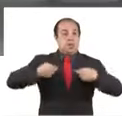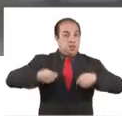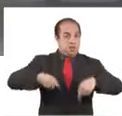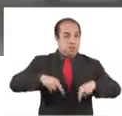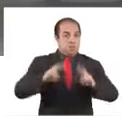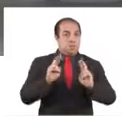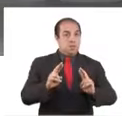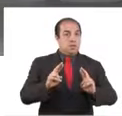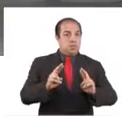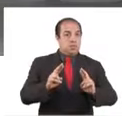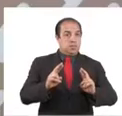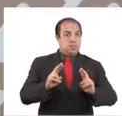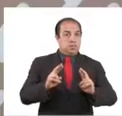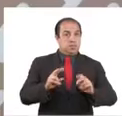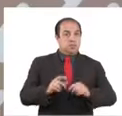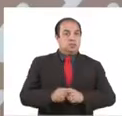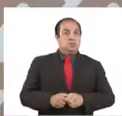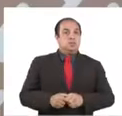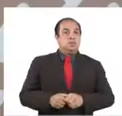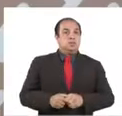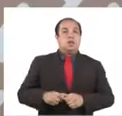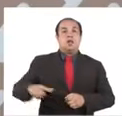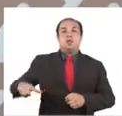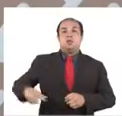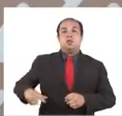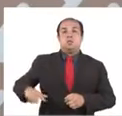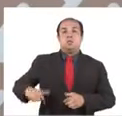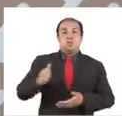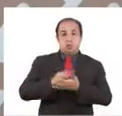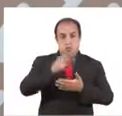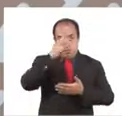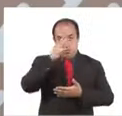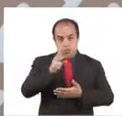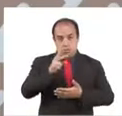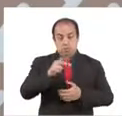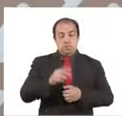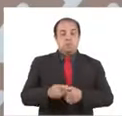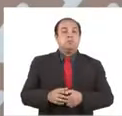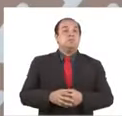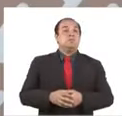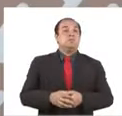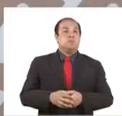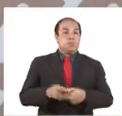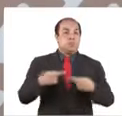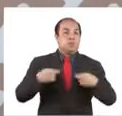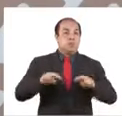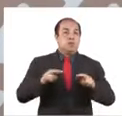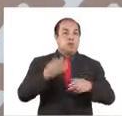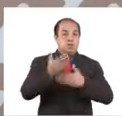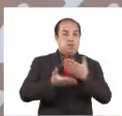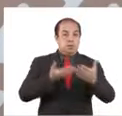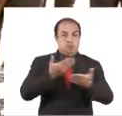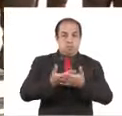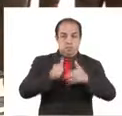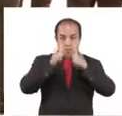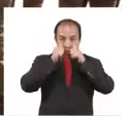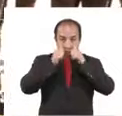representa ser este gobierno de la Ciudad de México que está al servicio de la